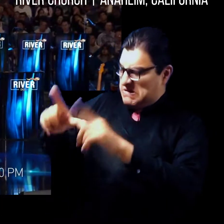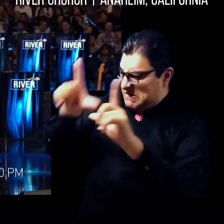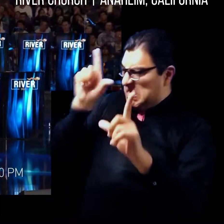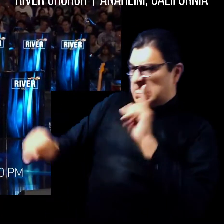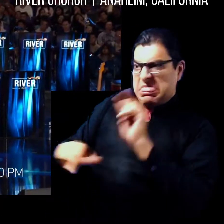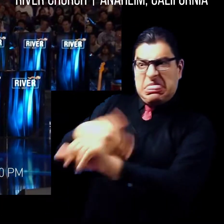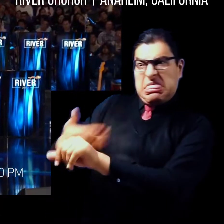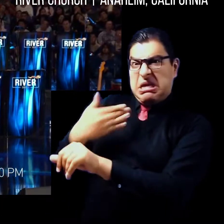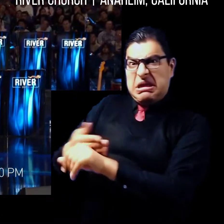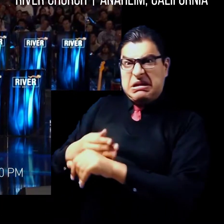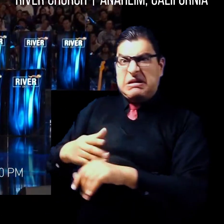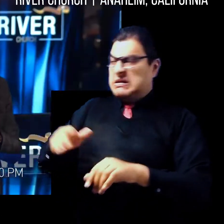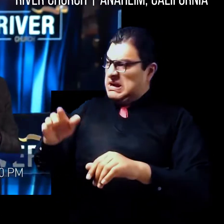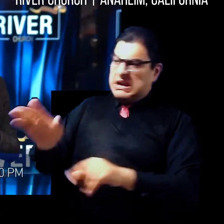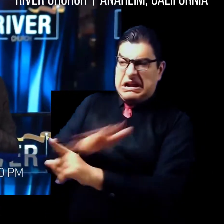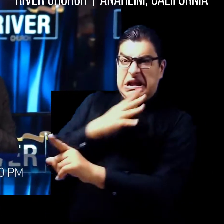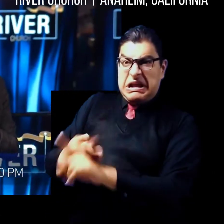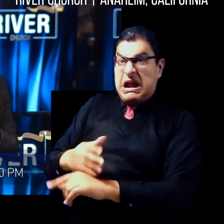puestos en la cárcel.